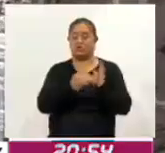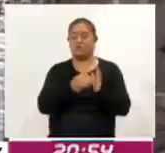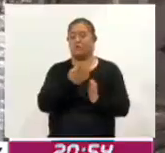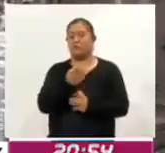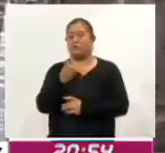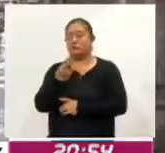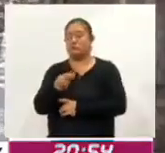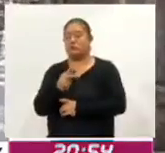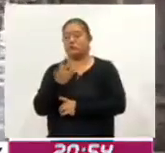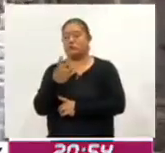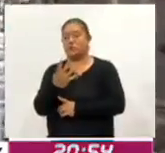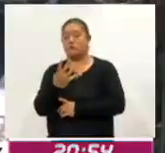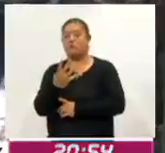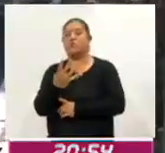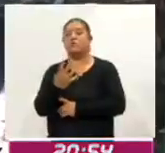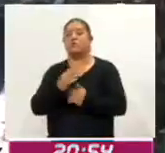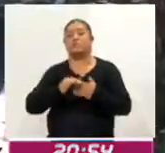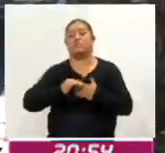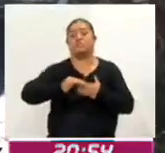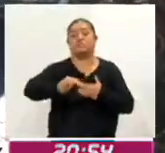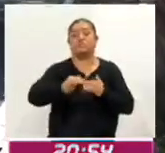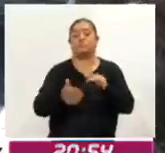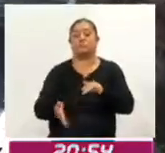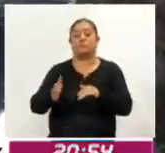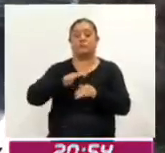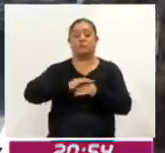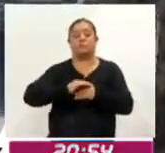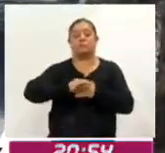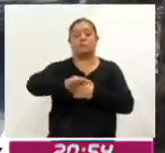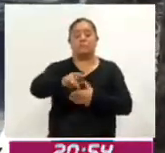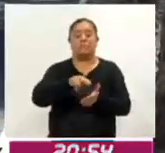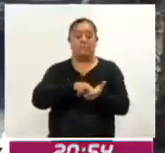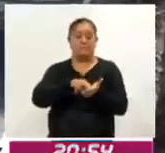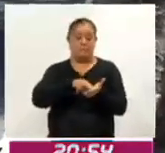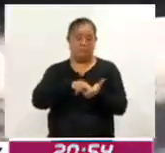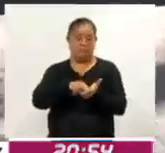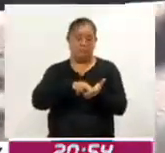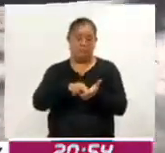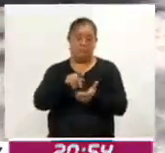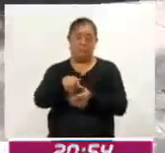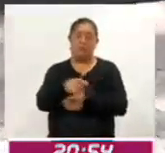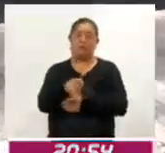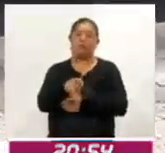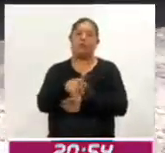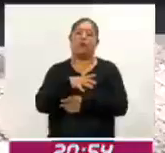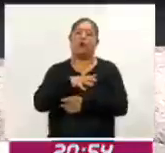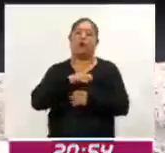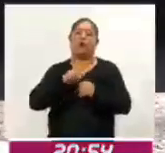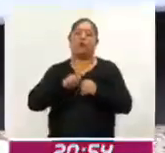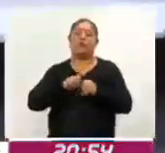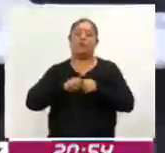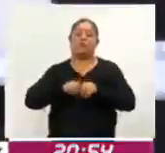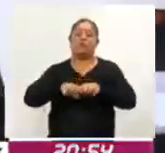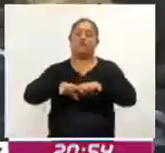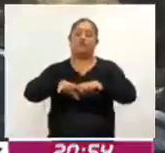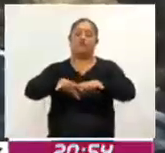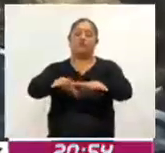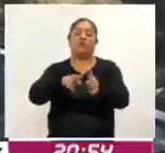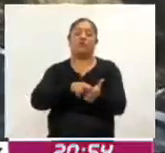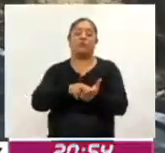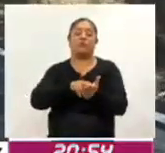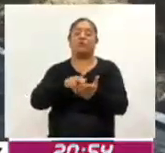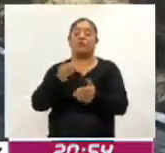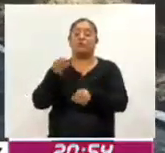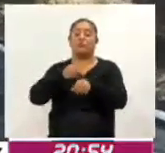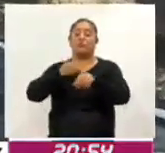metros cuadrados de carpeta asfáltica, 7.597 metros cuadrados de riego de sello y la colocación de